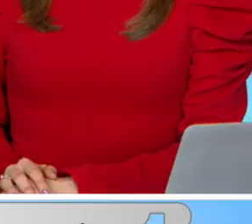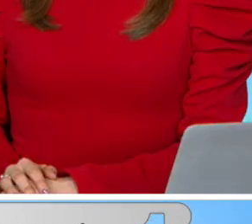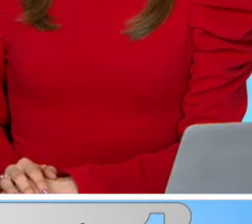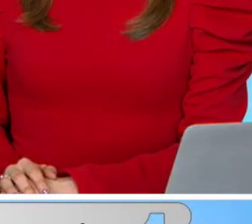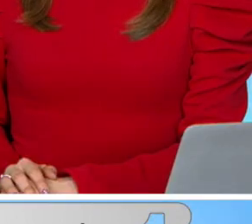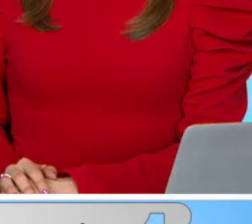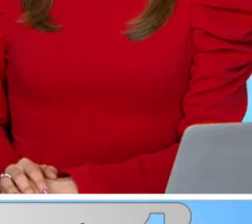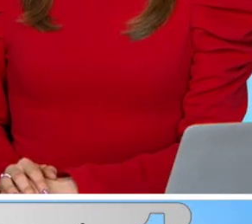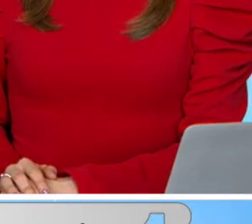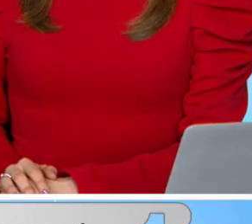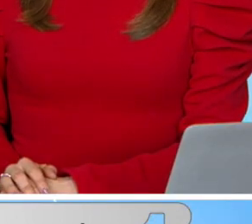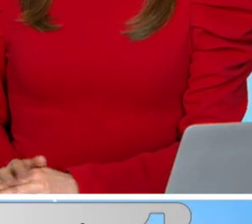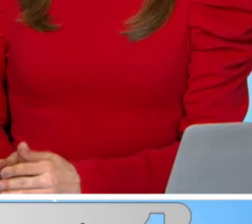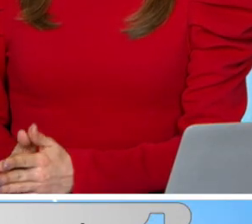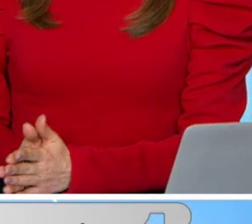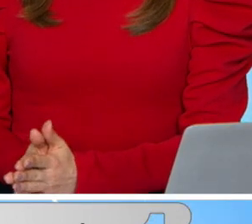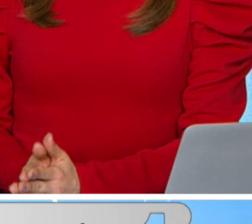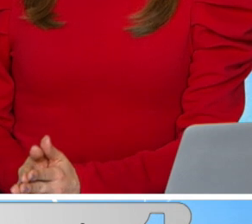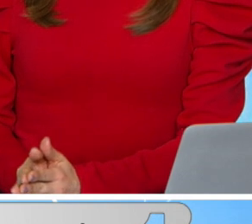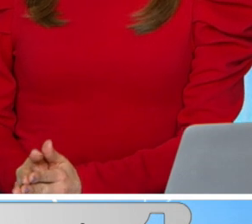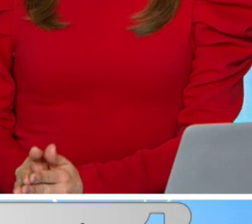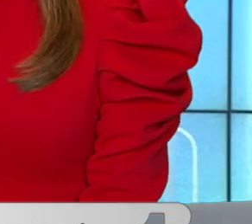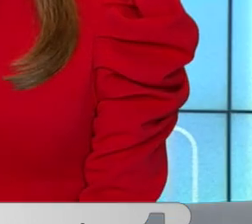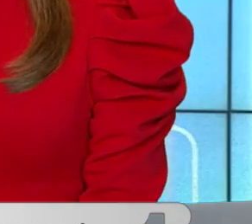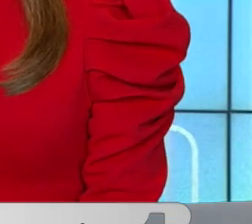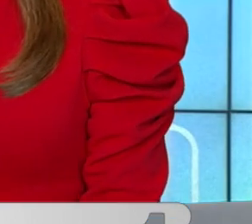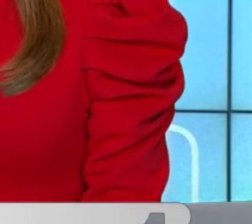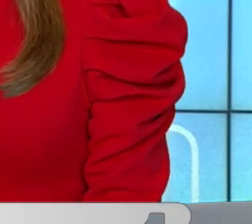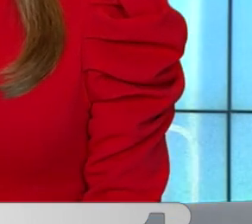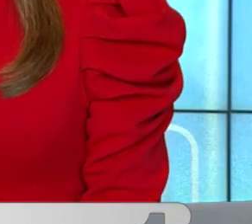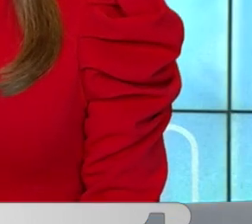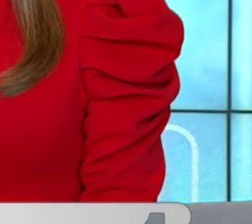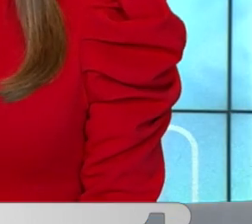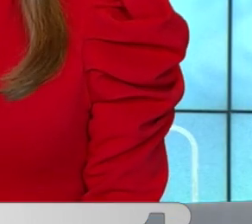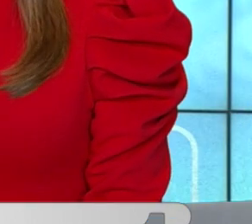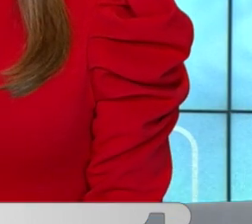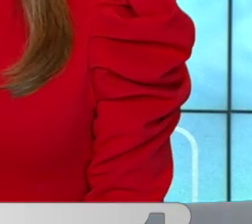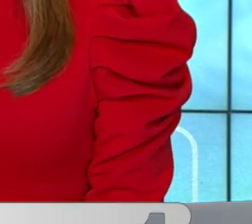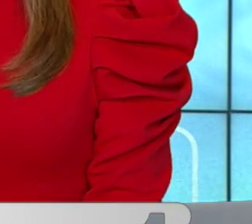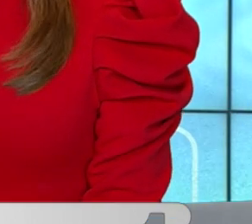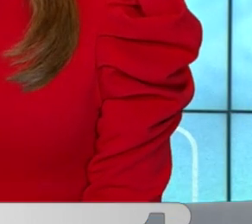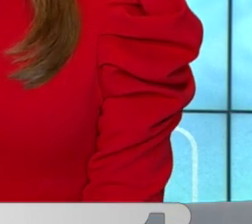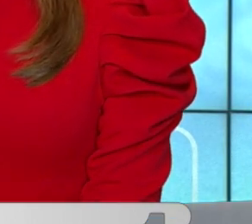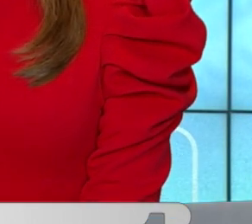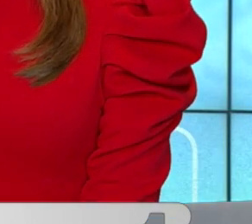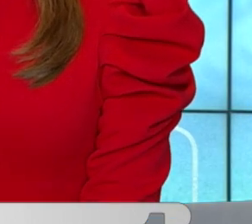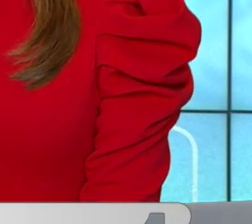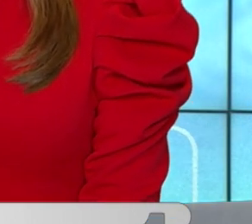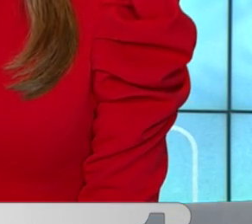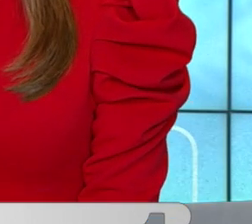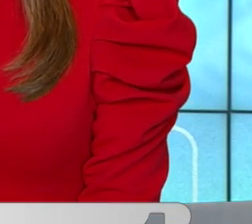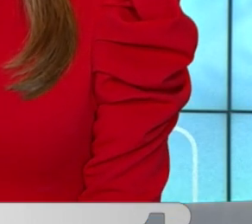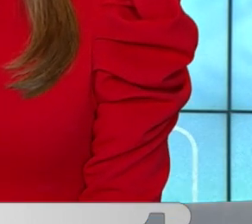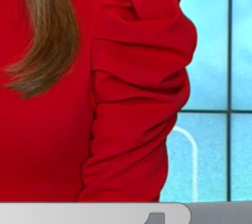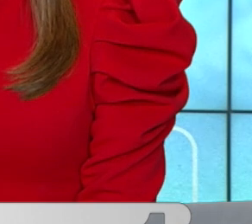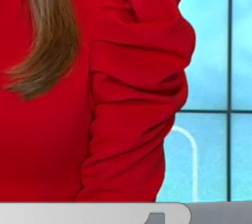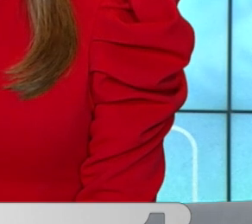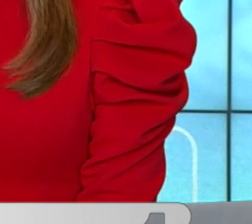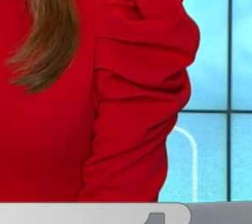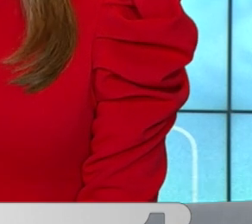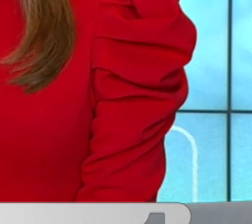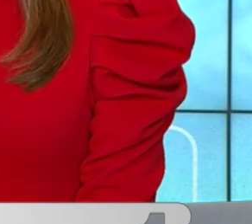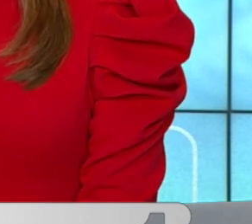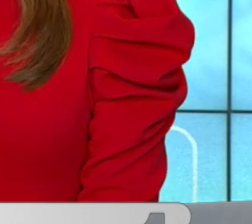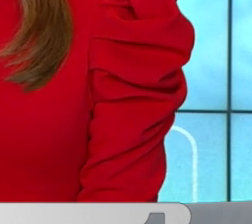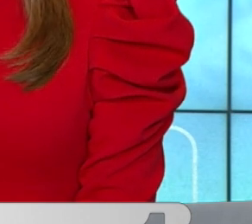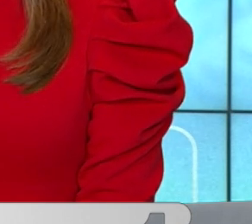Continúe usted con más en estudio. Así es, Luisa, muchas gracias. Y en Antioquia también se registraron varias emergencias por lluvias en Amagá y